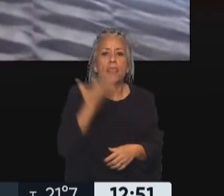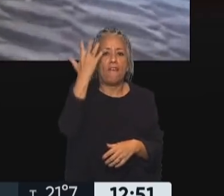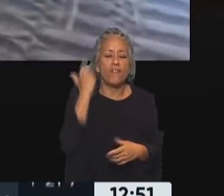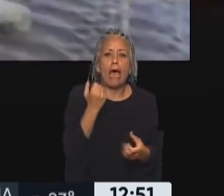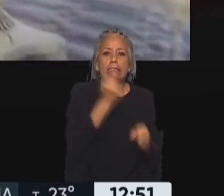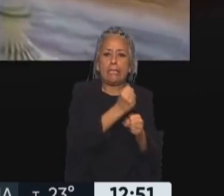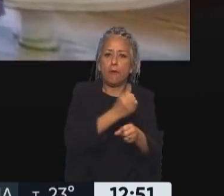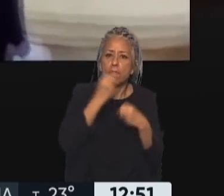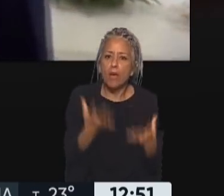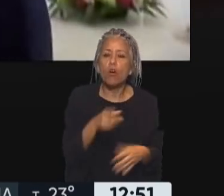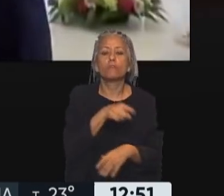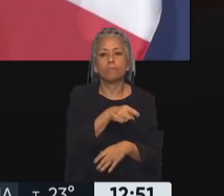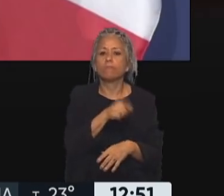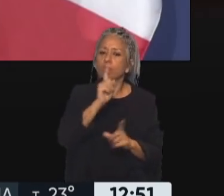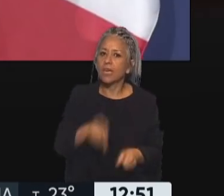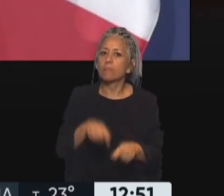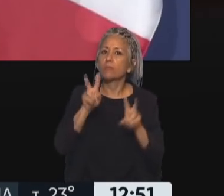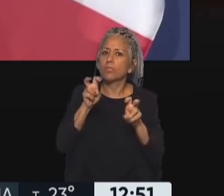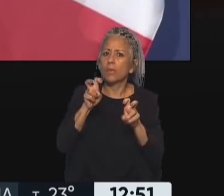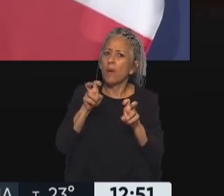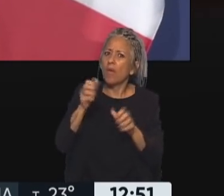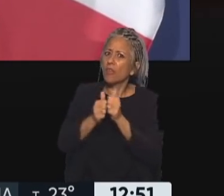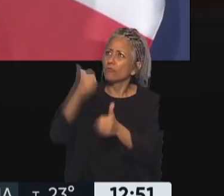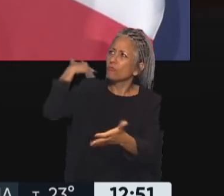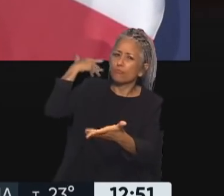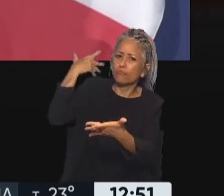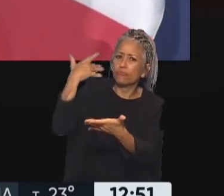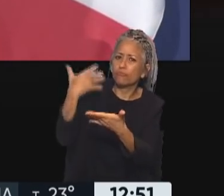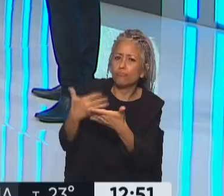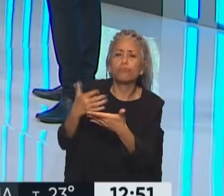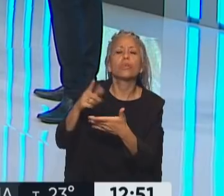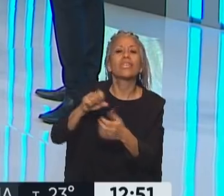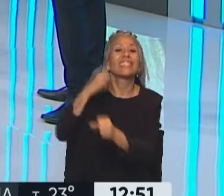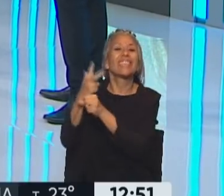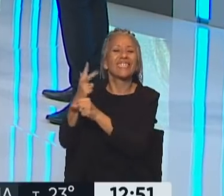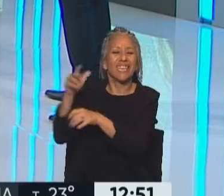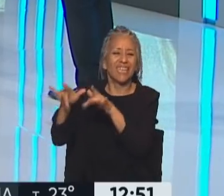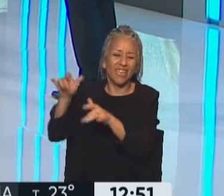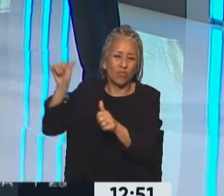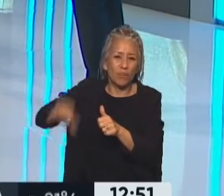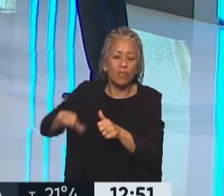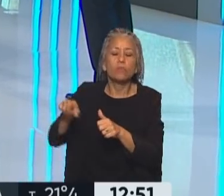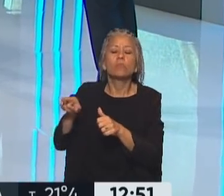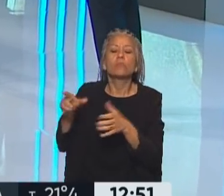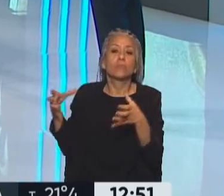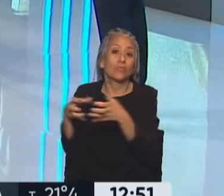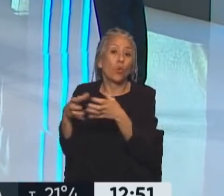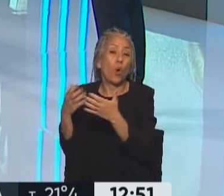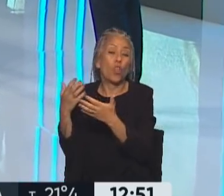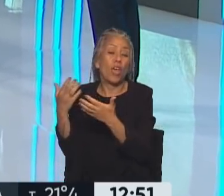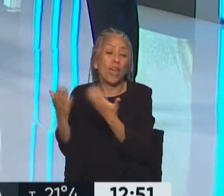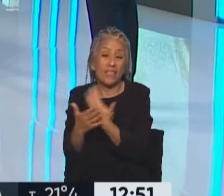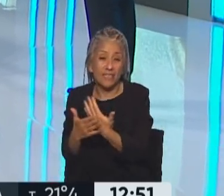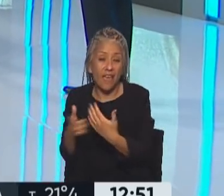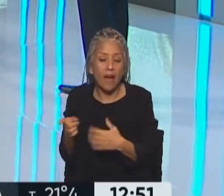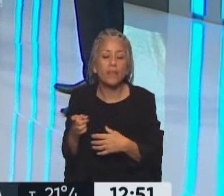esa es una consigna histórica también de Mélenchon, de justamente los partidos de izquierda. Y ahí, más allá